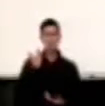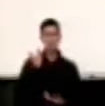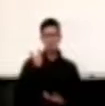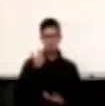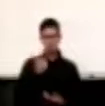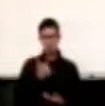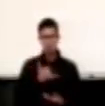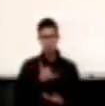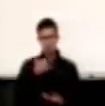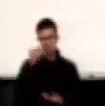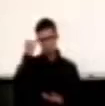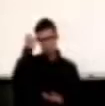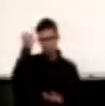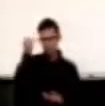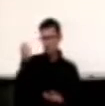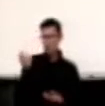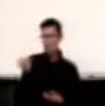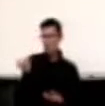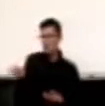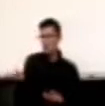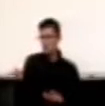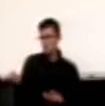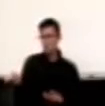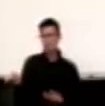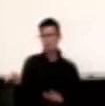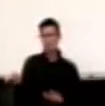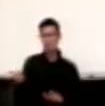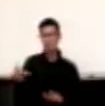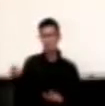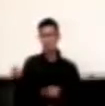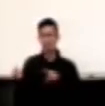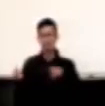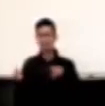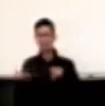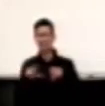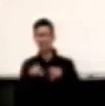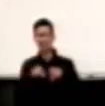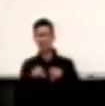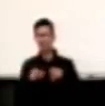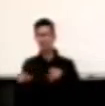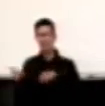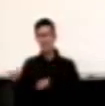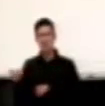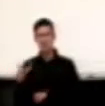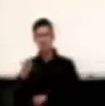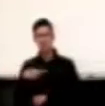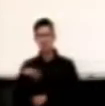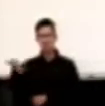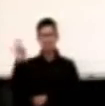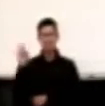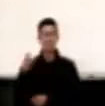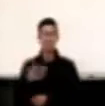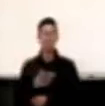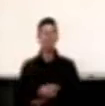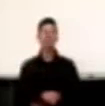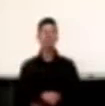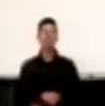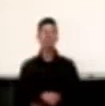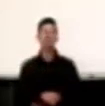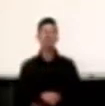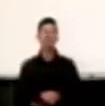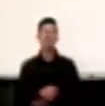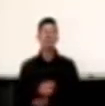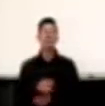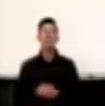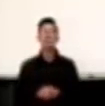tú me dijiste. Porque, por ejemplo, los plurinominales, que ahora están siendo muy criticados, si